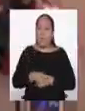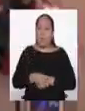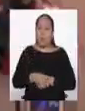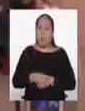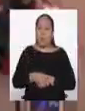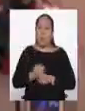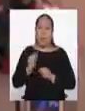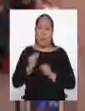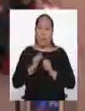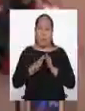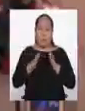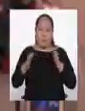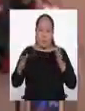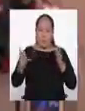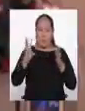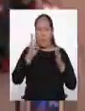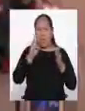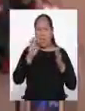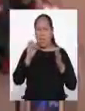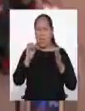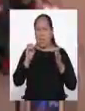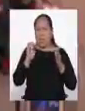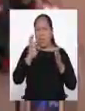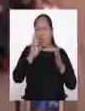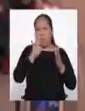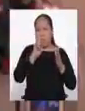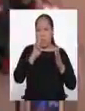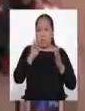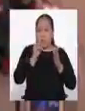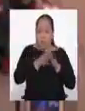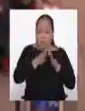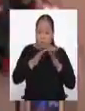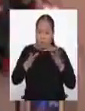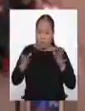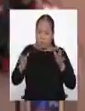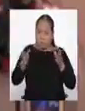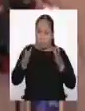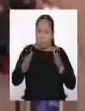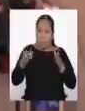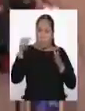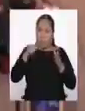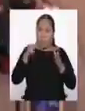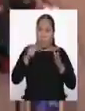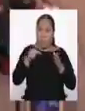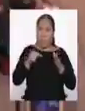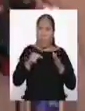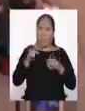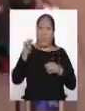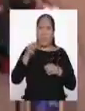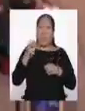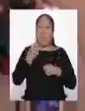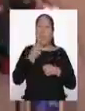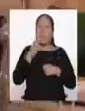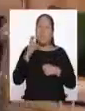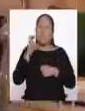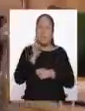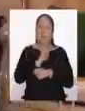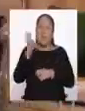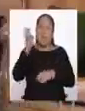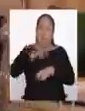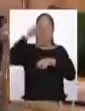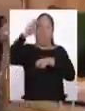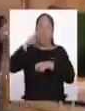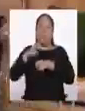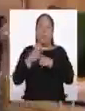menos mide 60, 70 centímetros, y eso es sumamente venenoso.